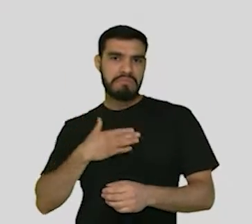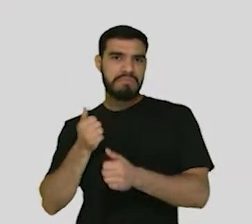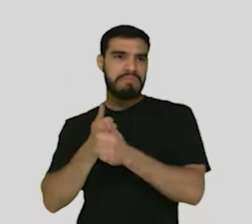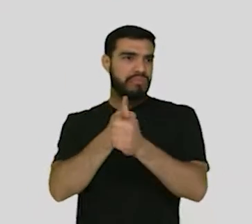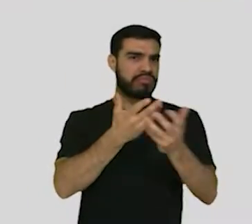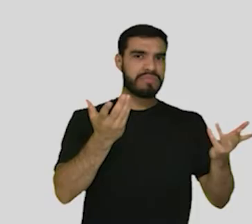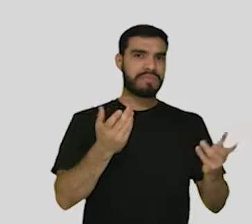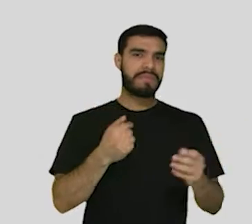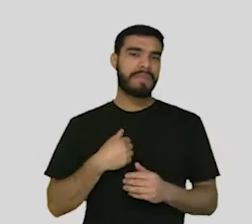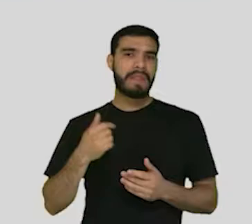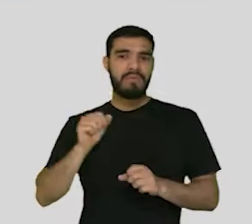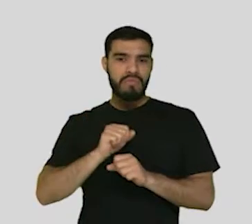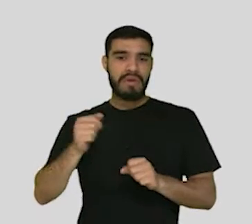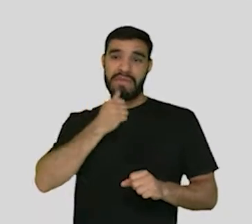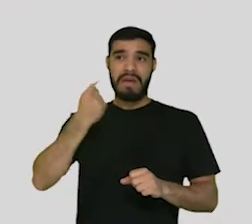ha